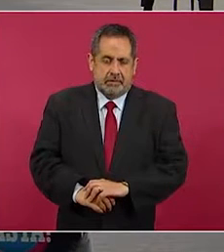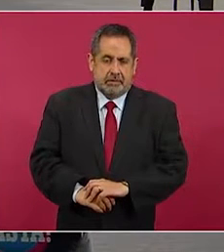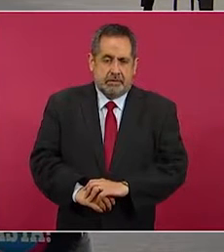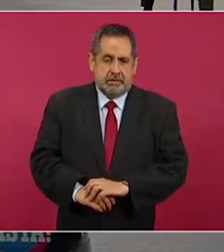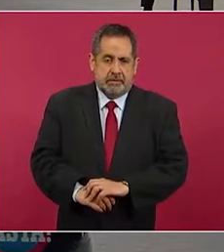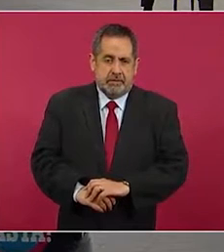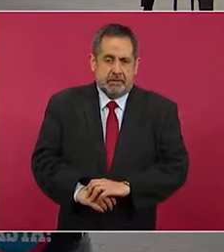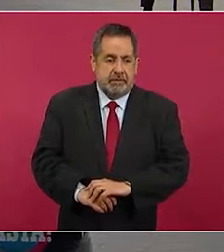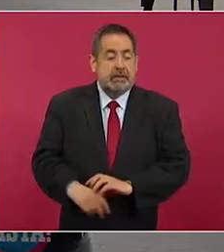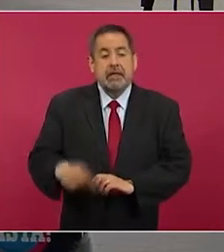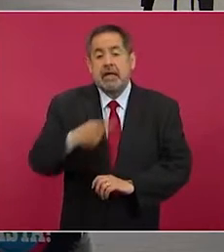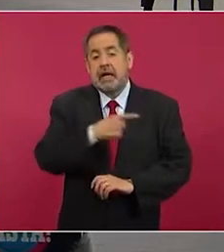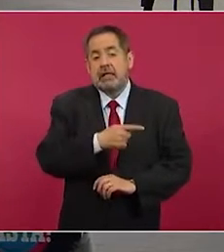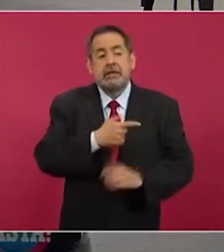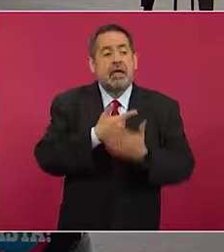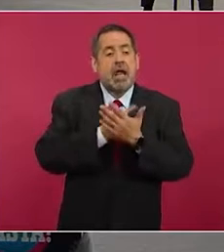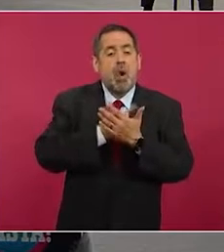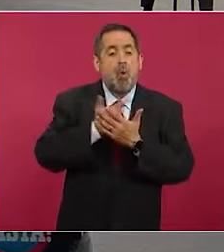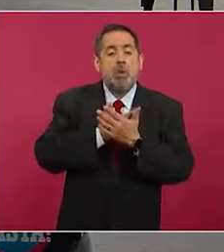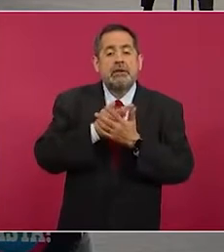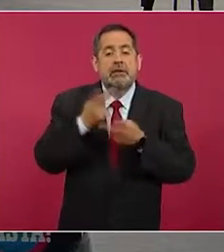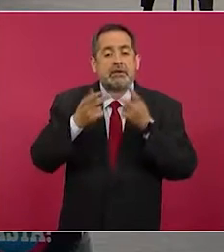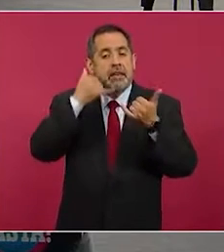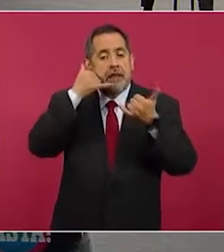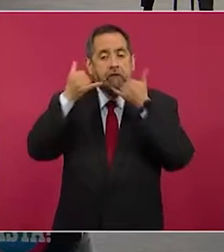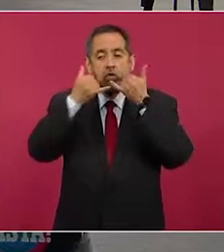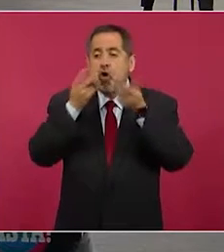Y es encuesta telefónica.